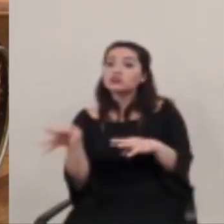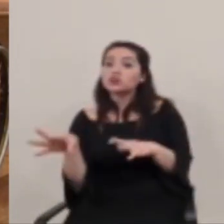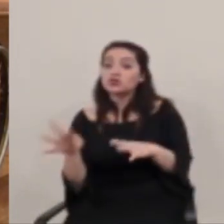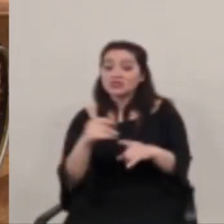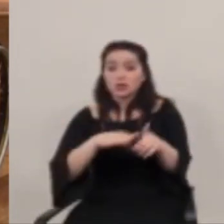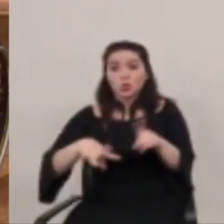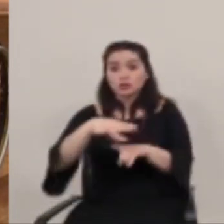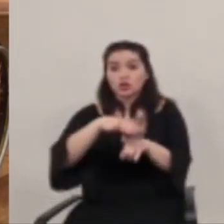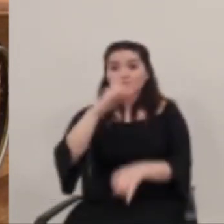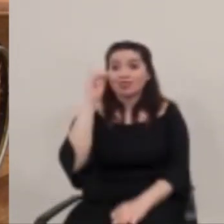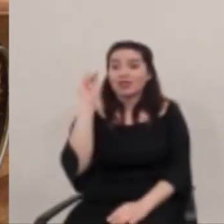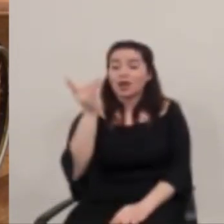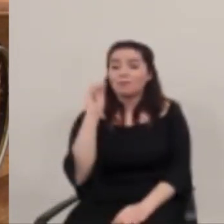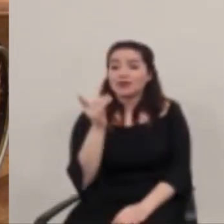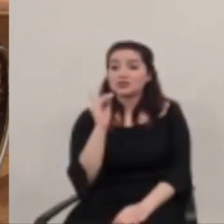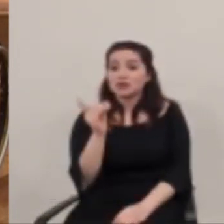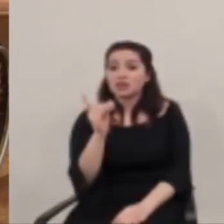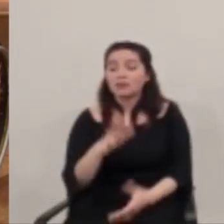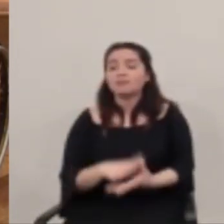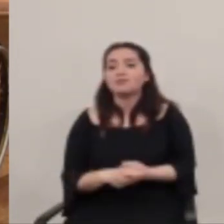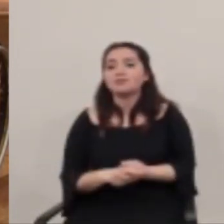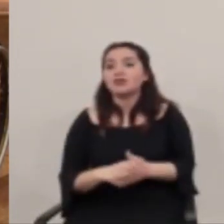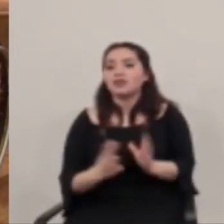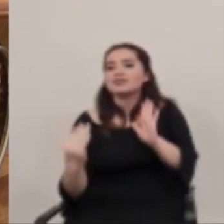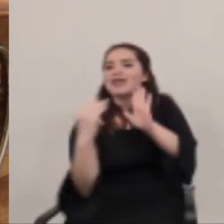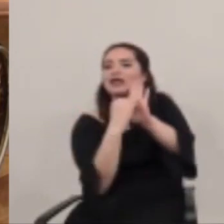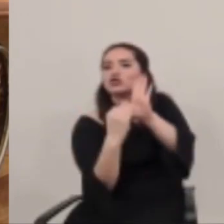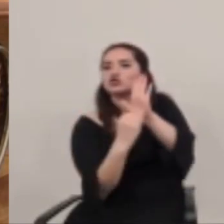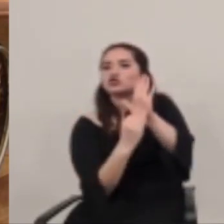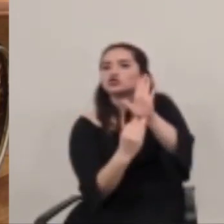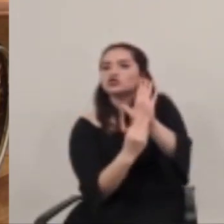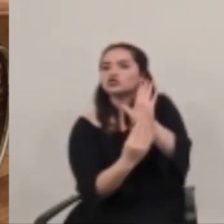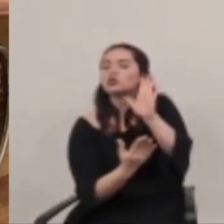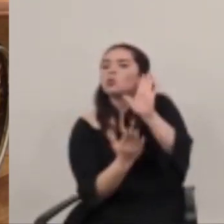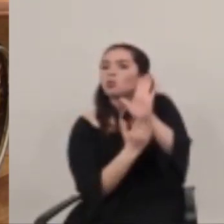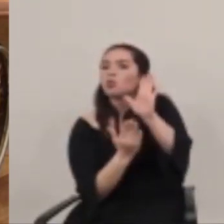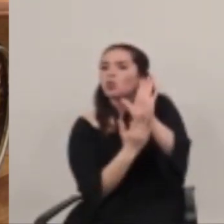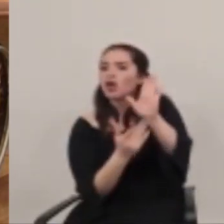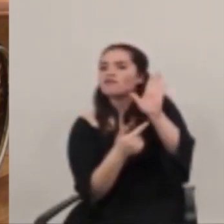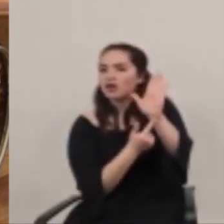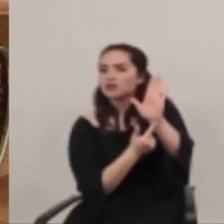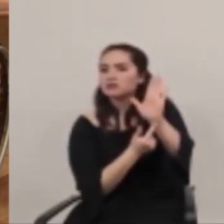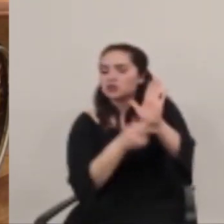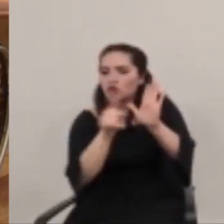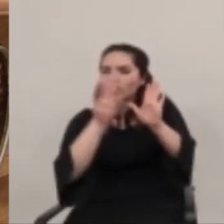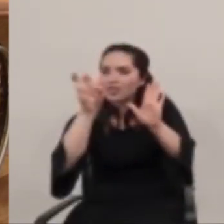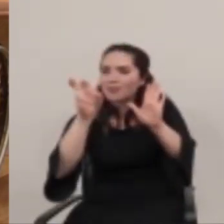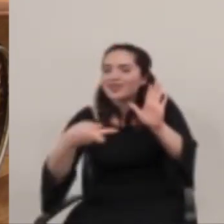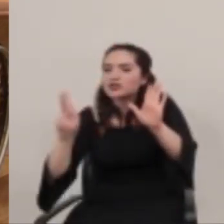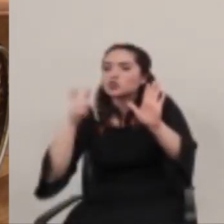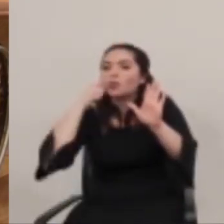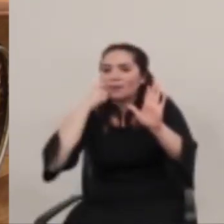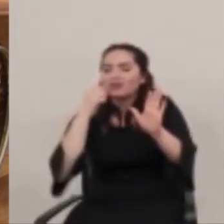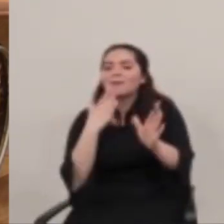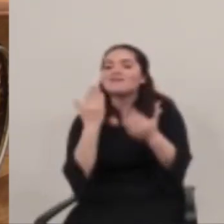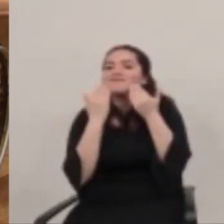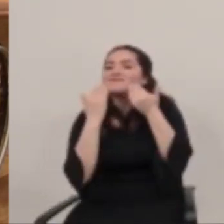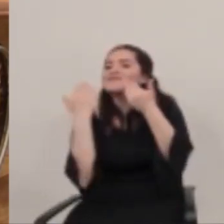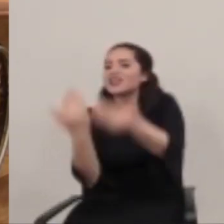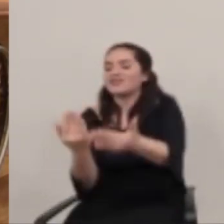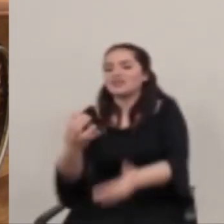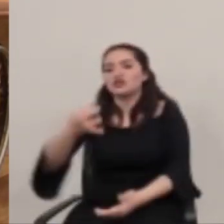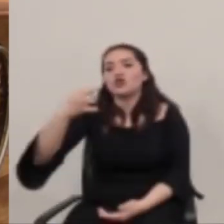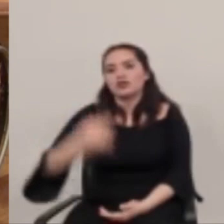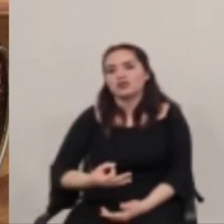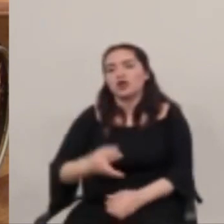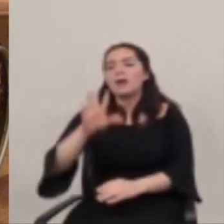de discapacidad porque con datos en la mano se han dado cuenta que no es solamente un tema de derechos humanos, sino que hay un beneficio concreto que baja